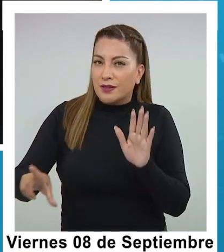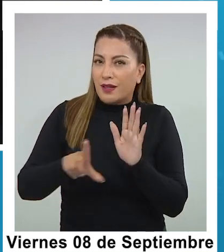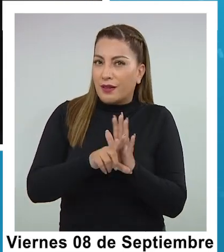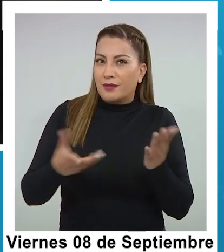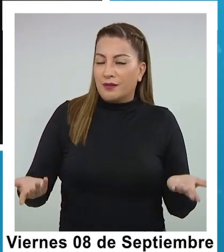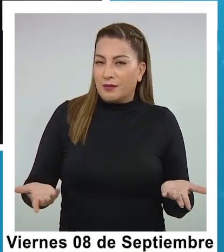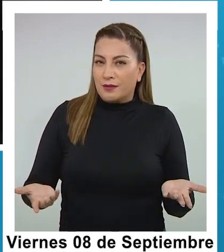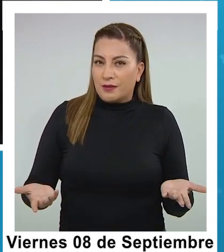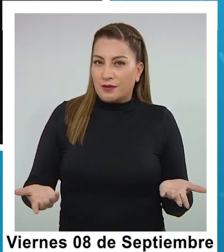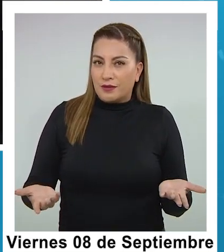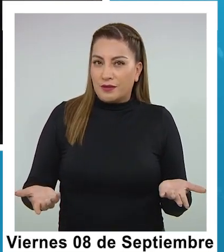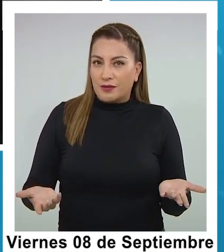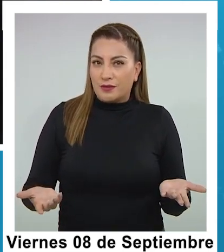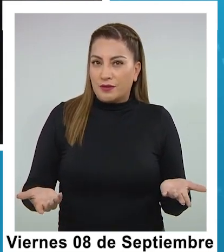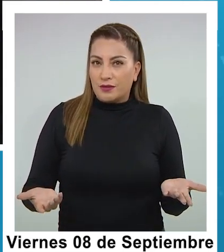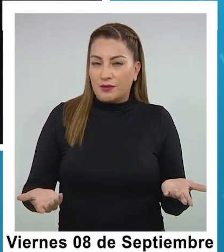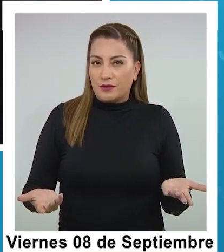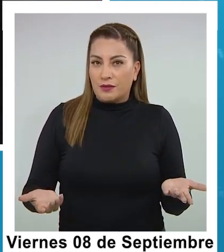legítima